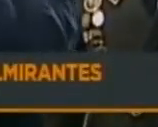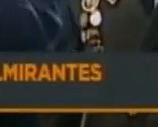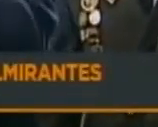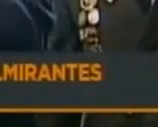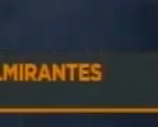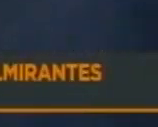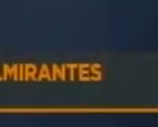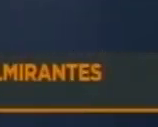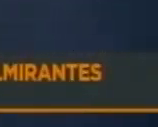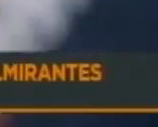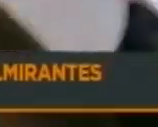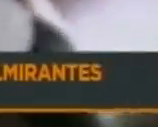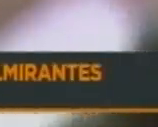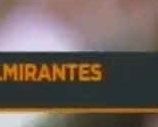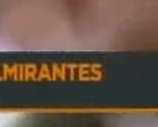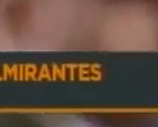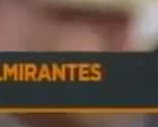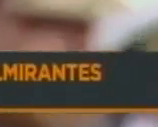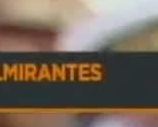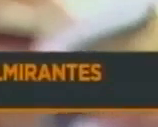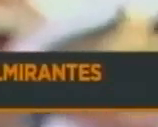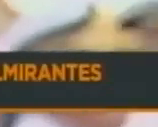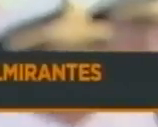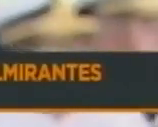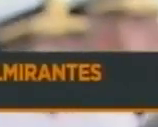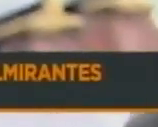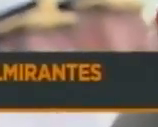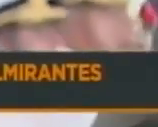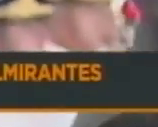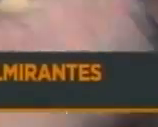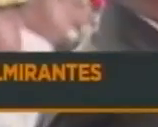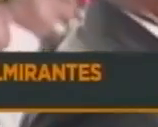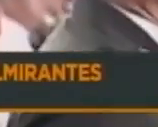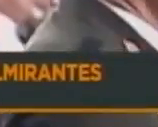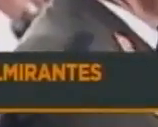General de División, José Santiago Moreno Martínez.